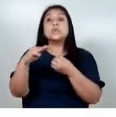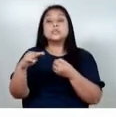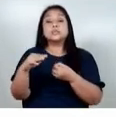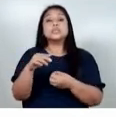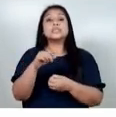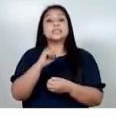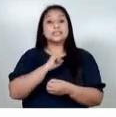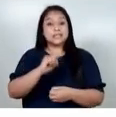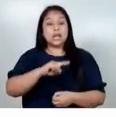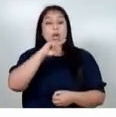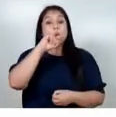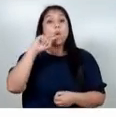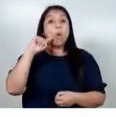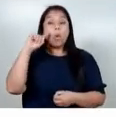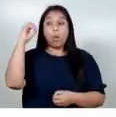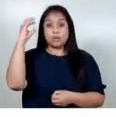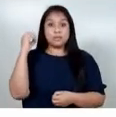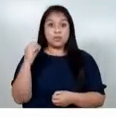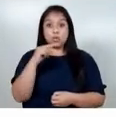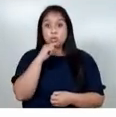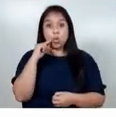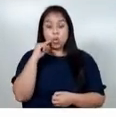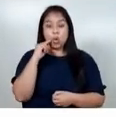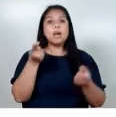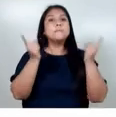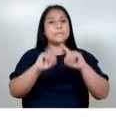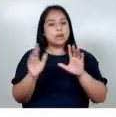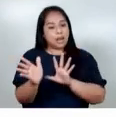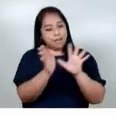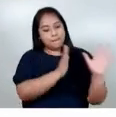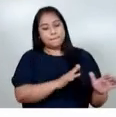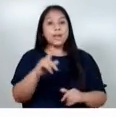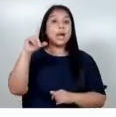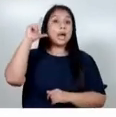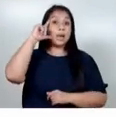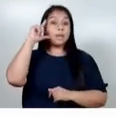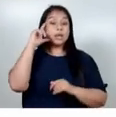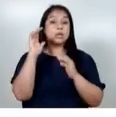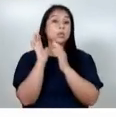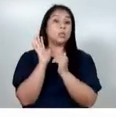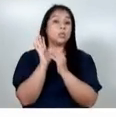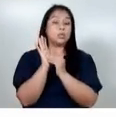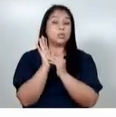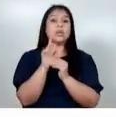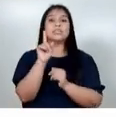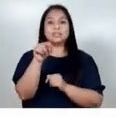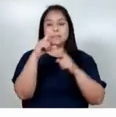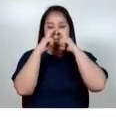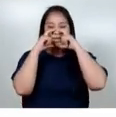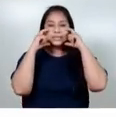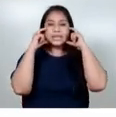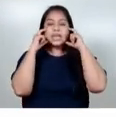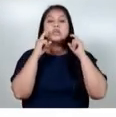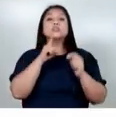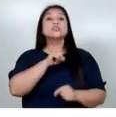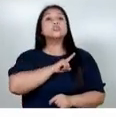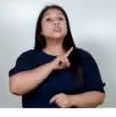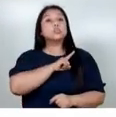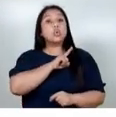roja, mientras que en los municipios que estén en alerta naranja o amarilla, la mascarilla deberá ser